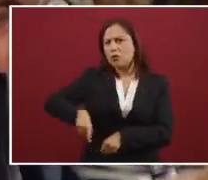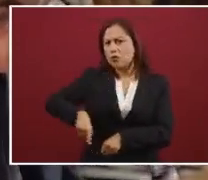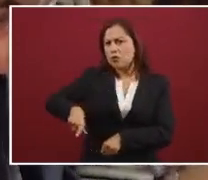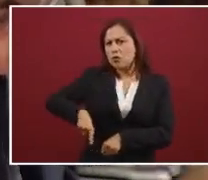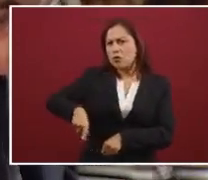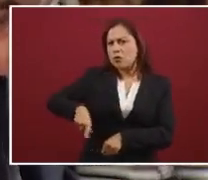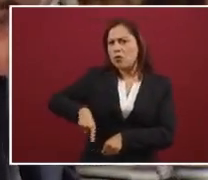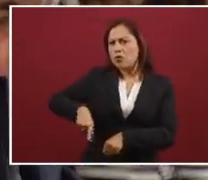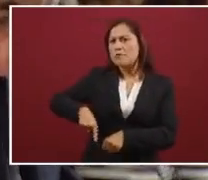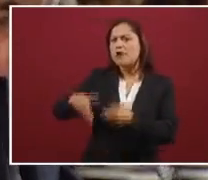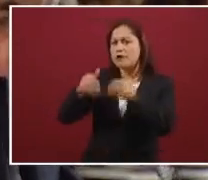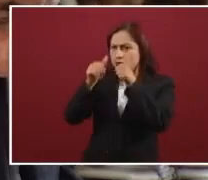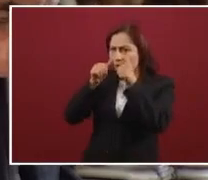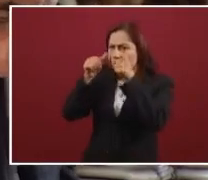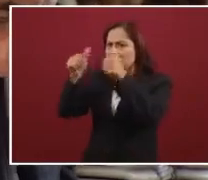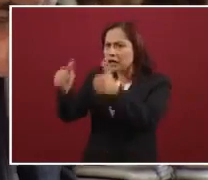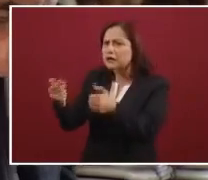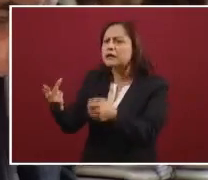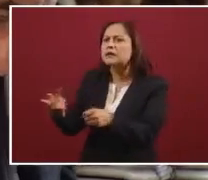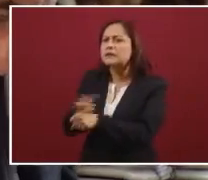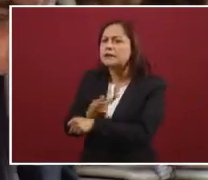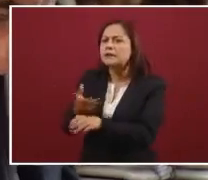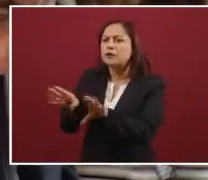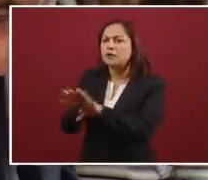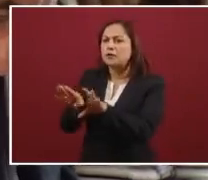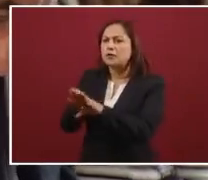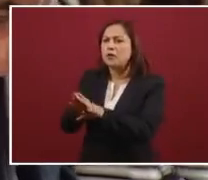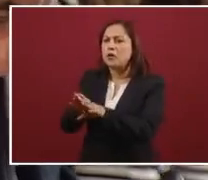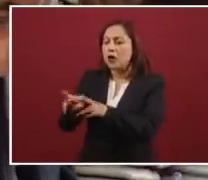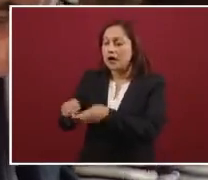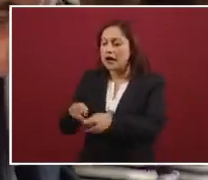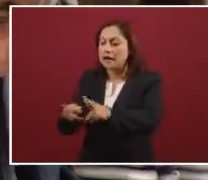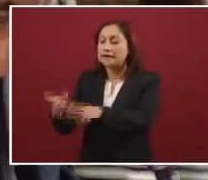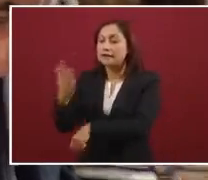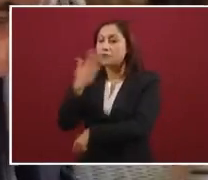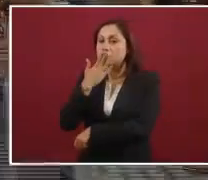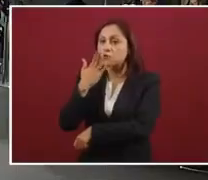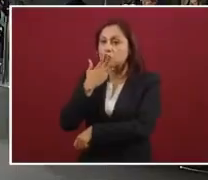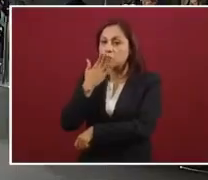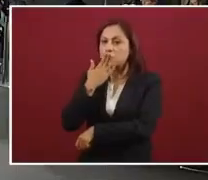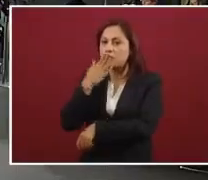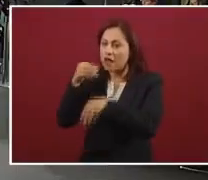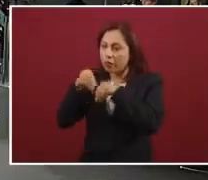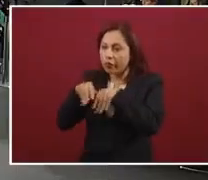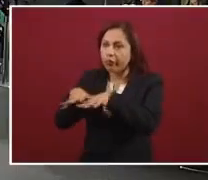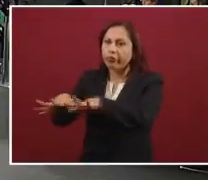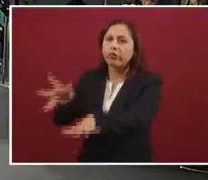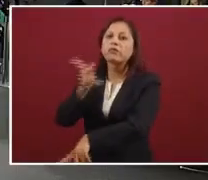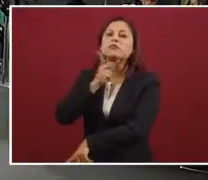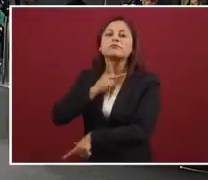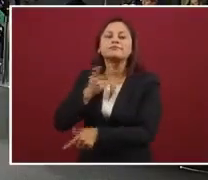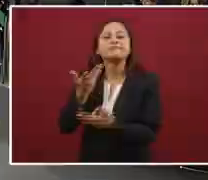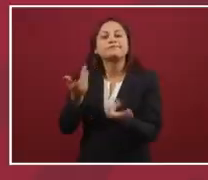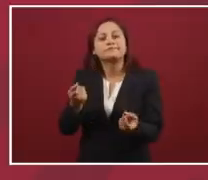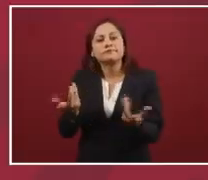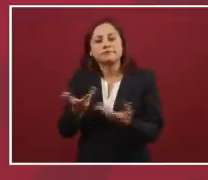la contaminación en el río Sonora? Es decir, pues ya hubo otro derrame. Vamos a ver